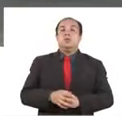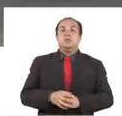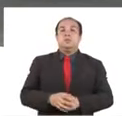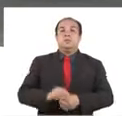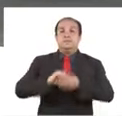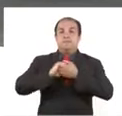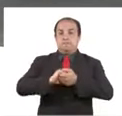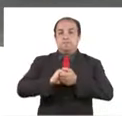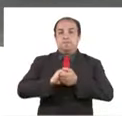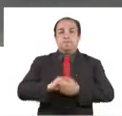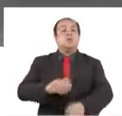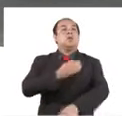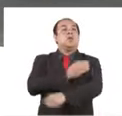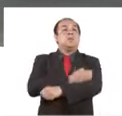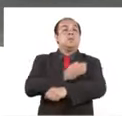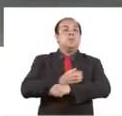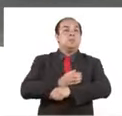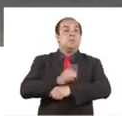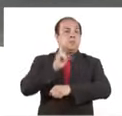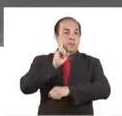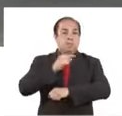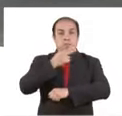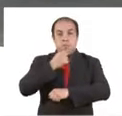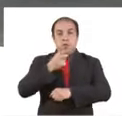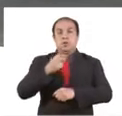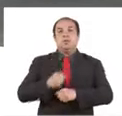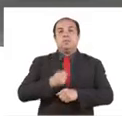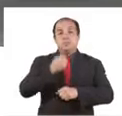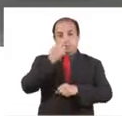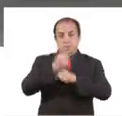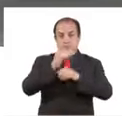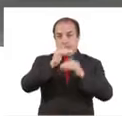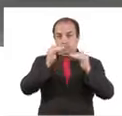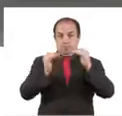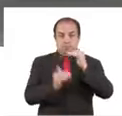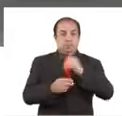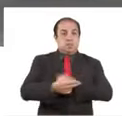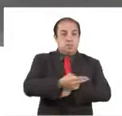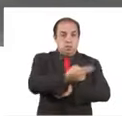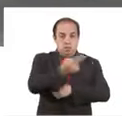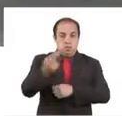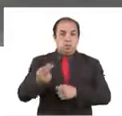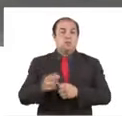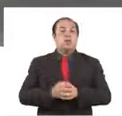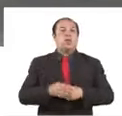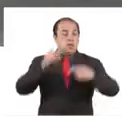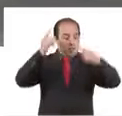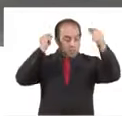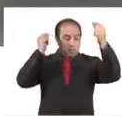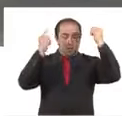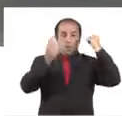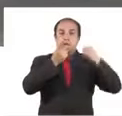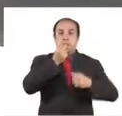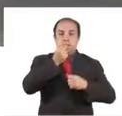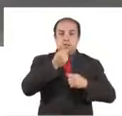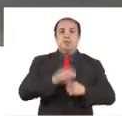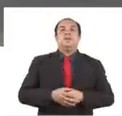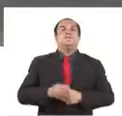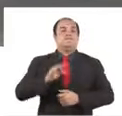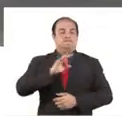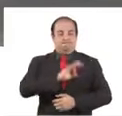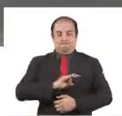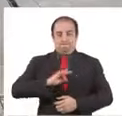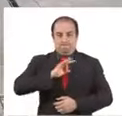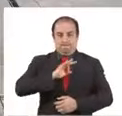mis compañeras y compañeros subsecretarios y a ustedes, graduados, muchas felicidades.